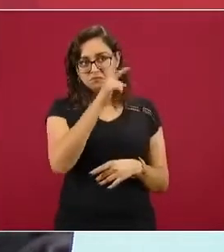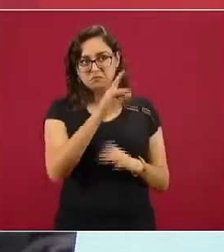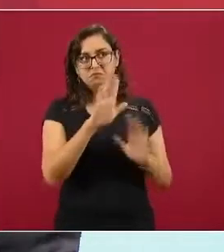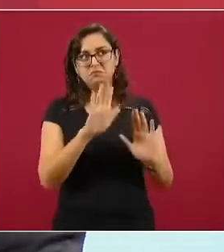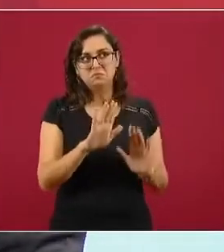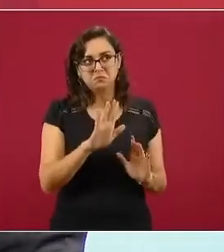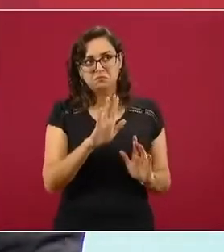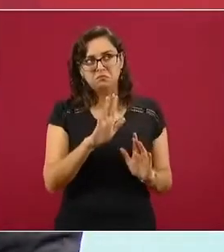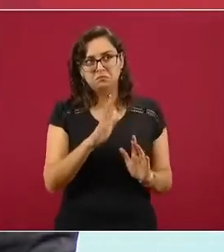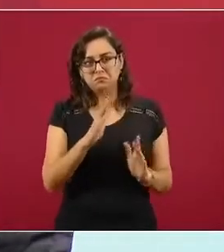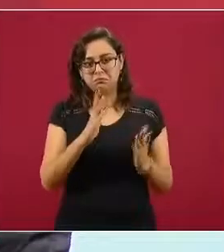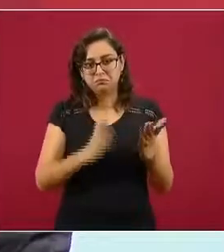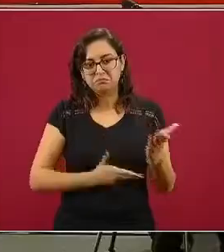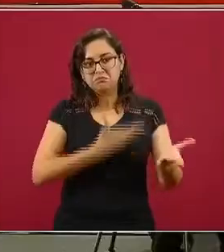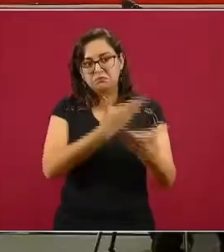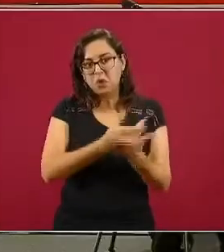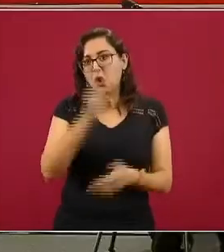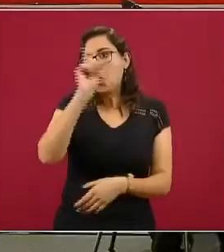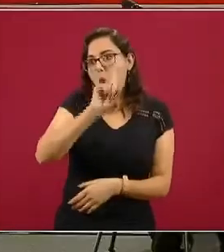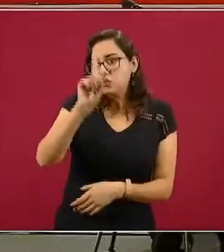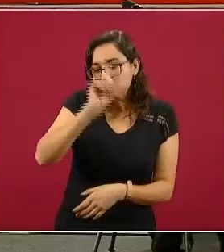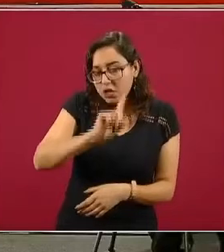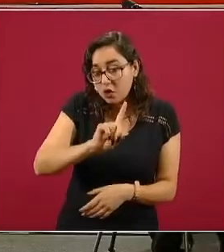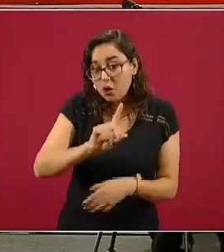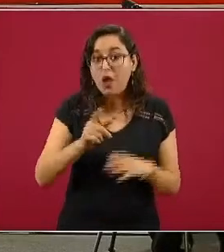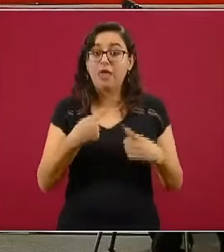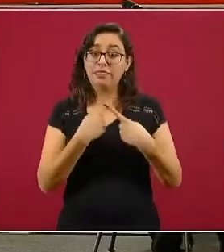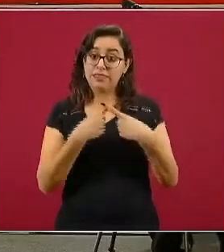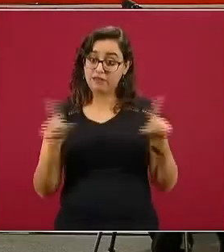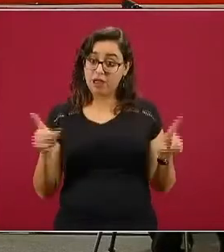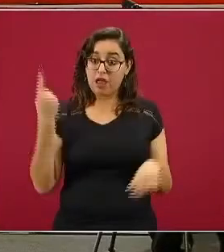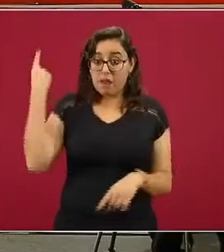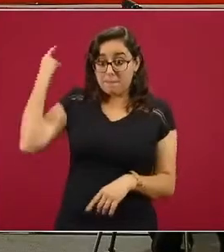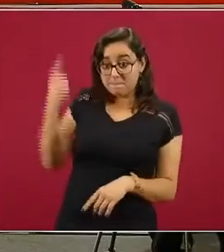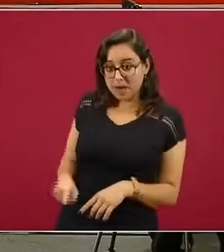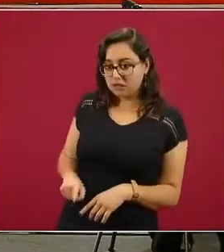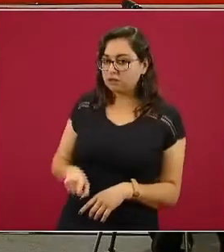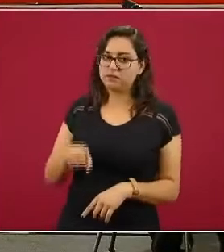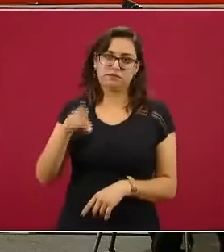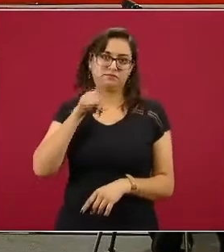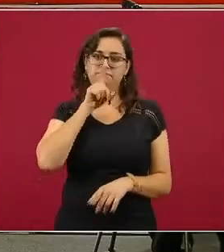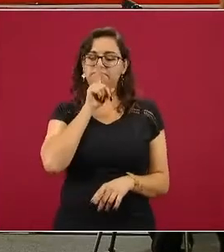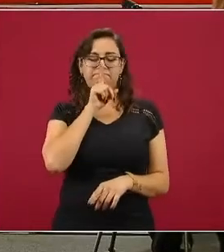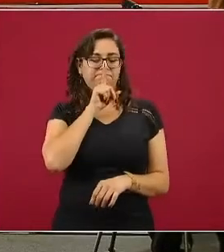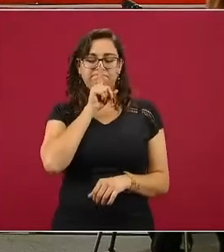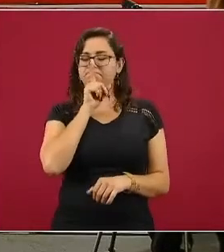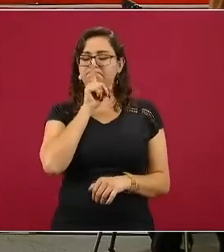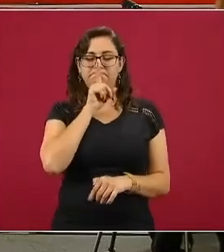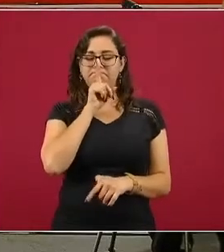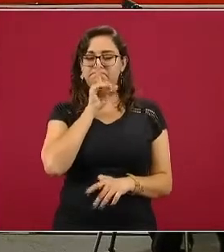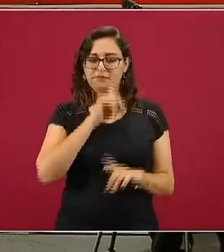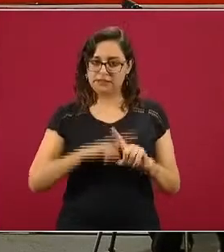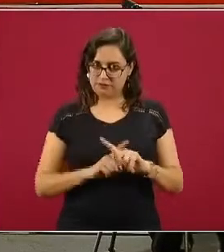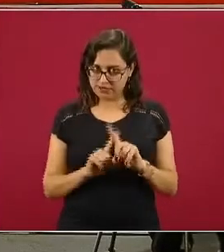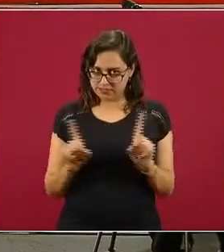distinguir la calidad de un referente a que se tenga que adoptar la decisión de una agencia de regulación sanitaria de otro